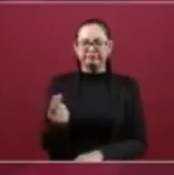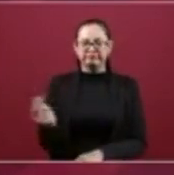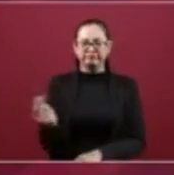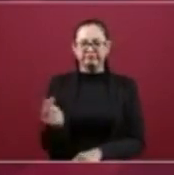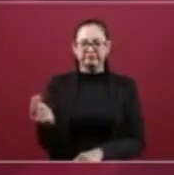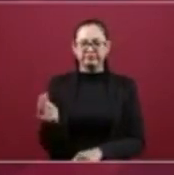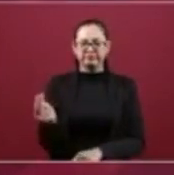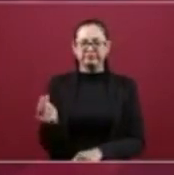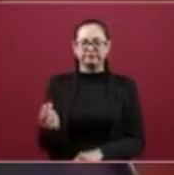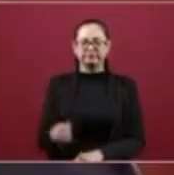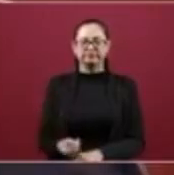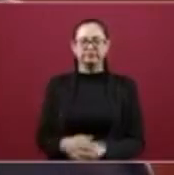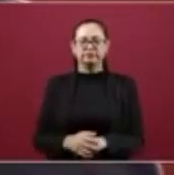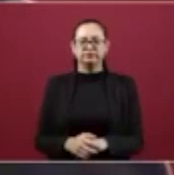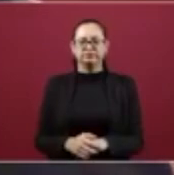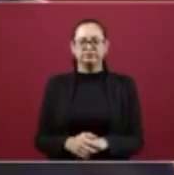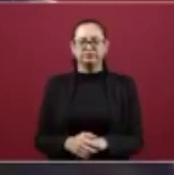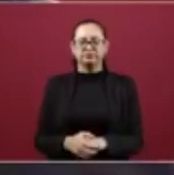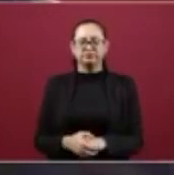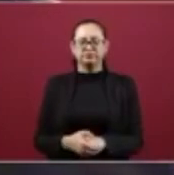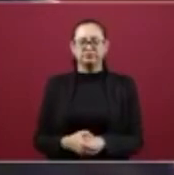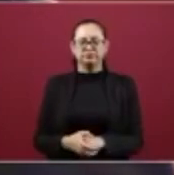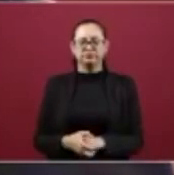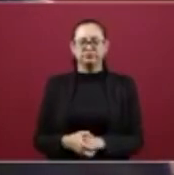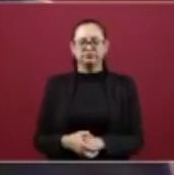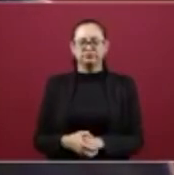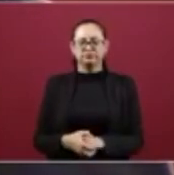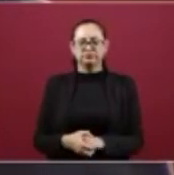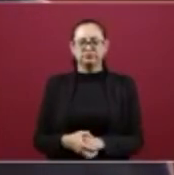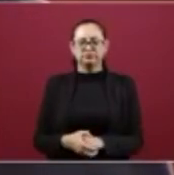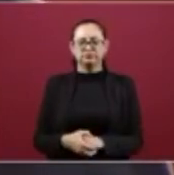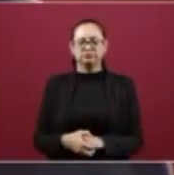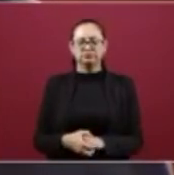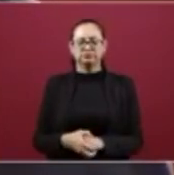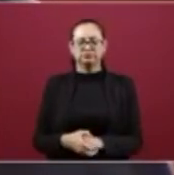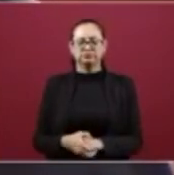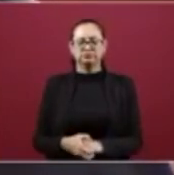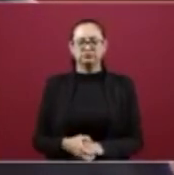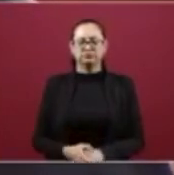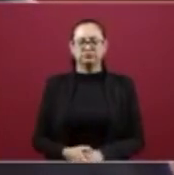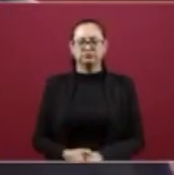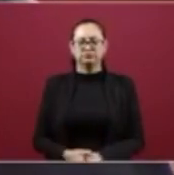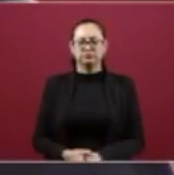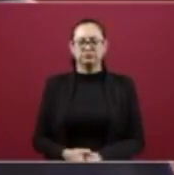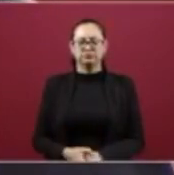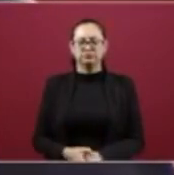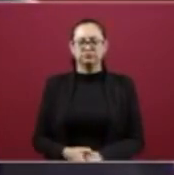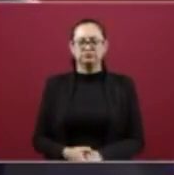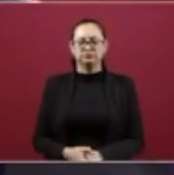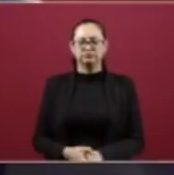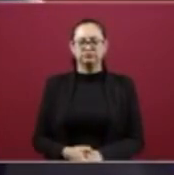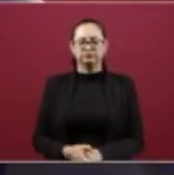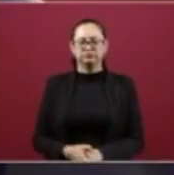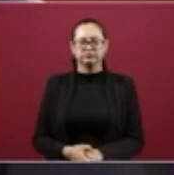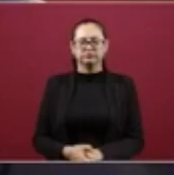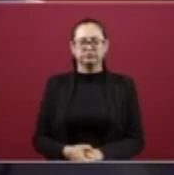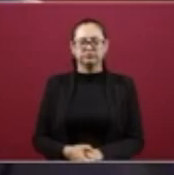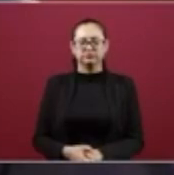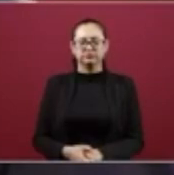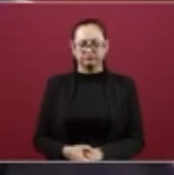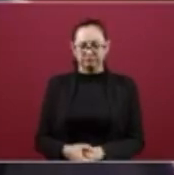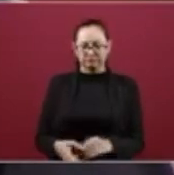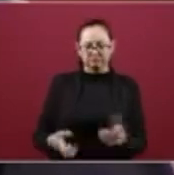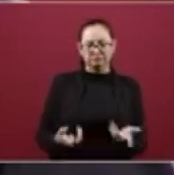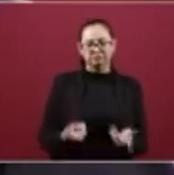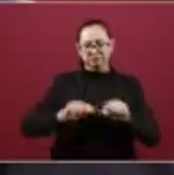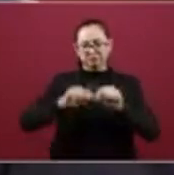en el propósito de que haya una nueva